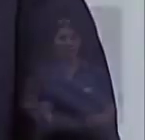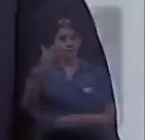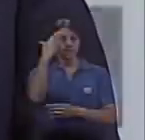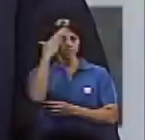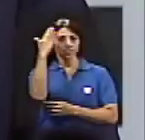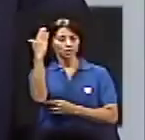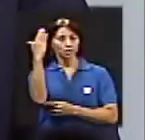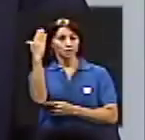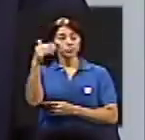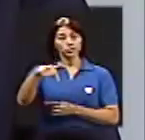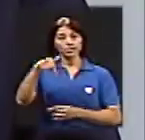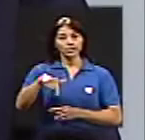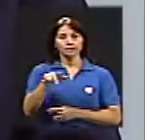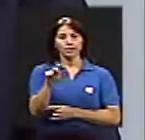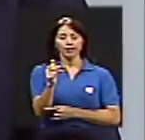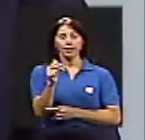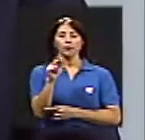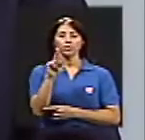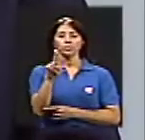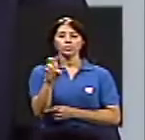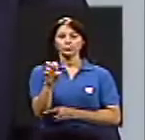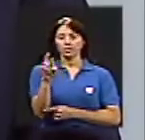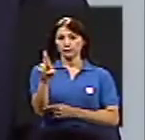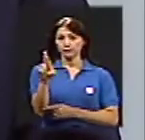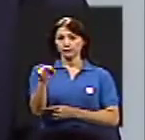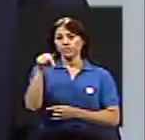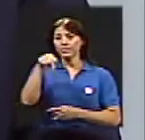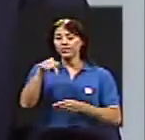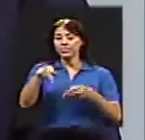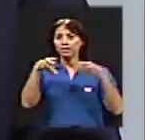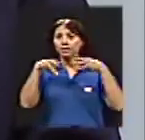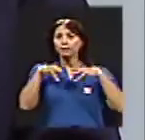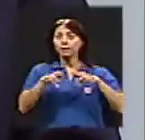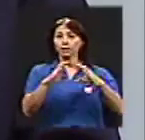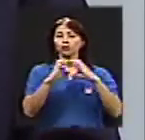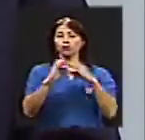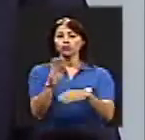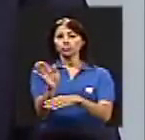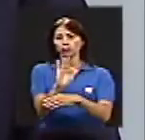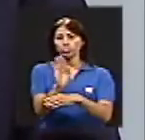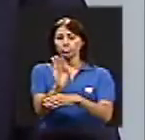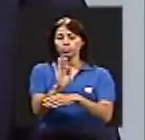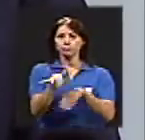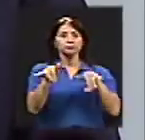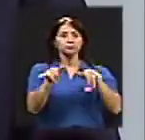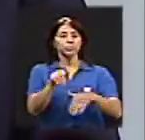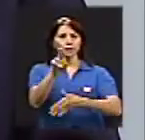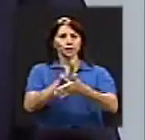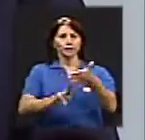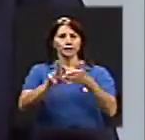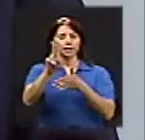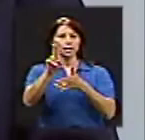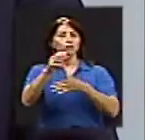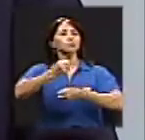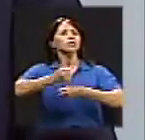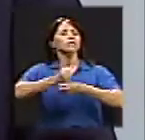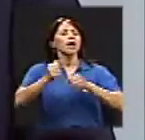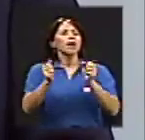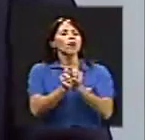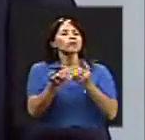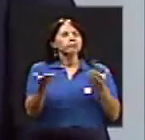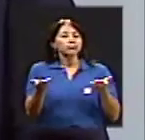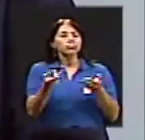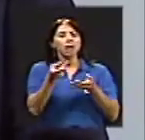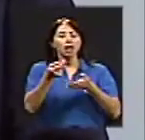saludamos desde Canal UCR, este medio televisivo universitario que se paga con los impuestos que